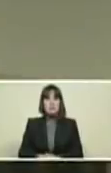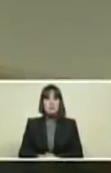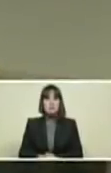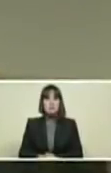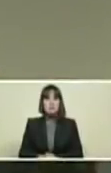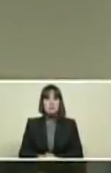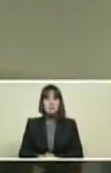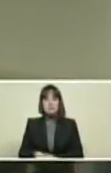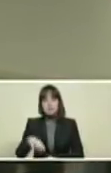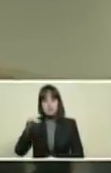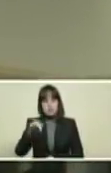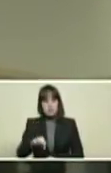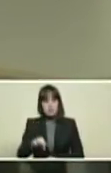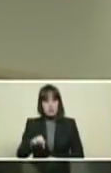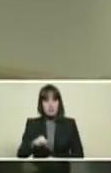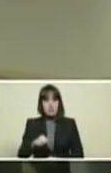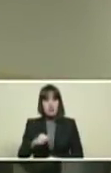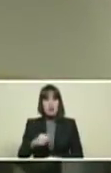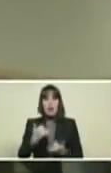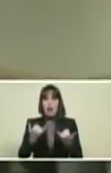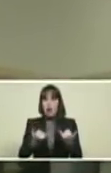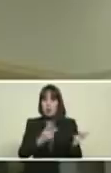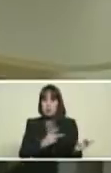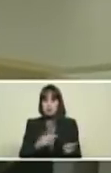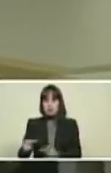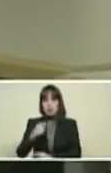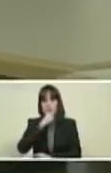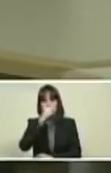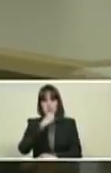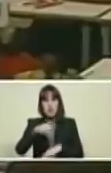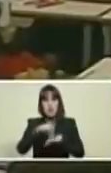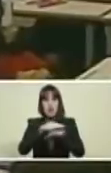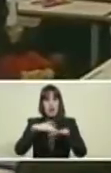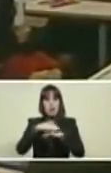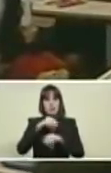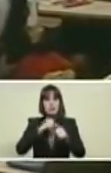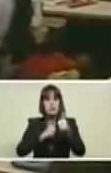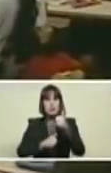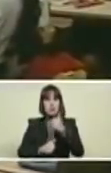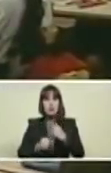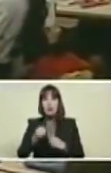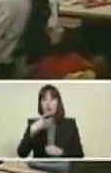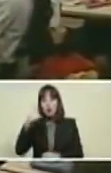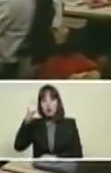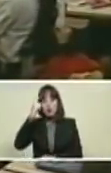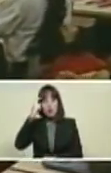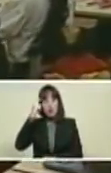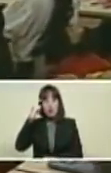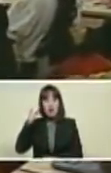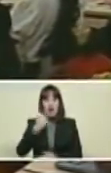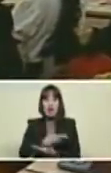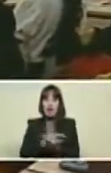Y desde acá pues le damos la palabra a nuestra compañera viceministra. ¡Buenos días!